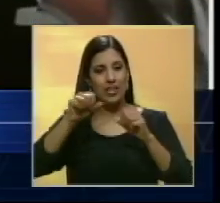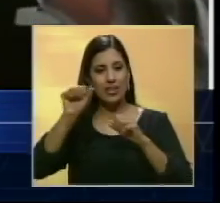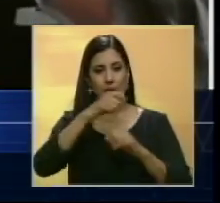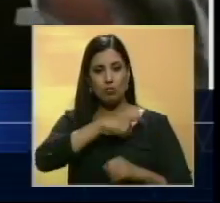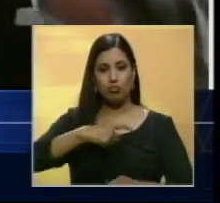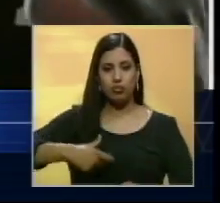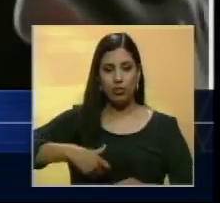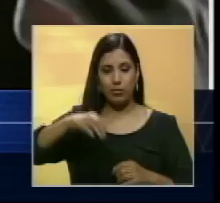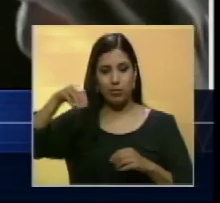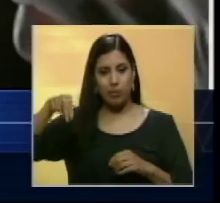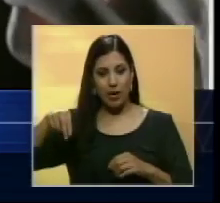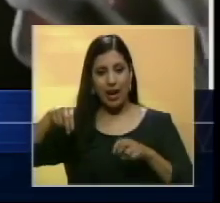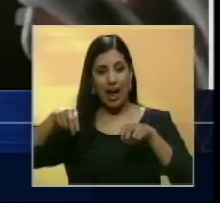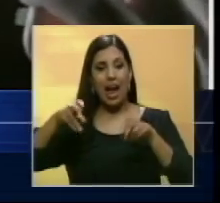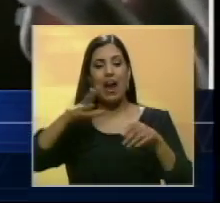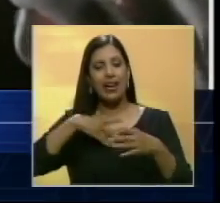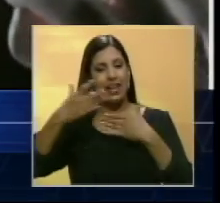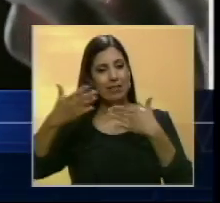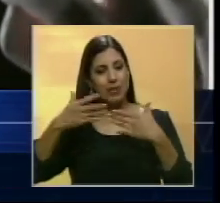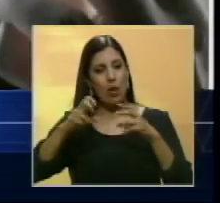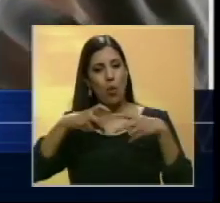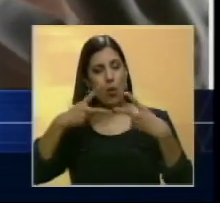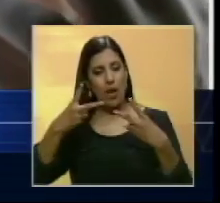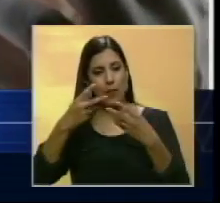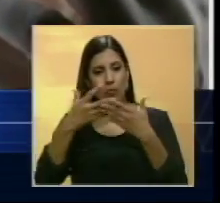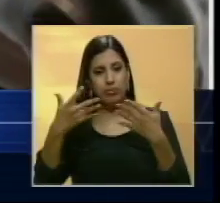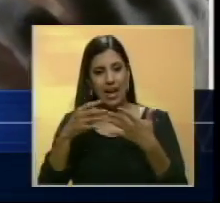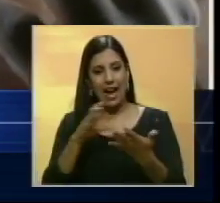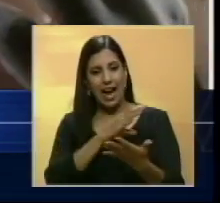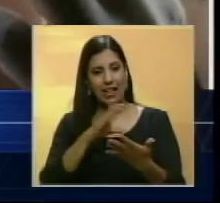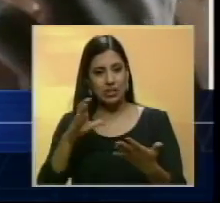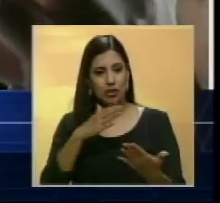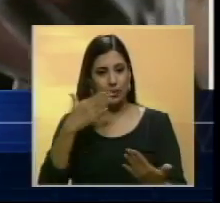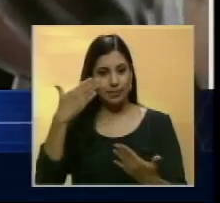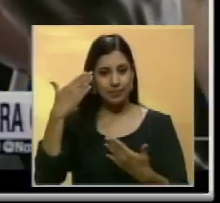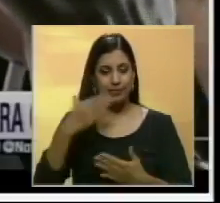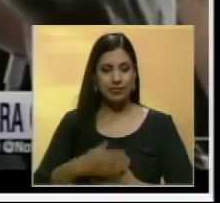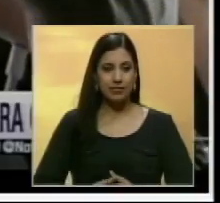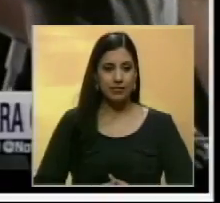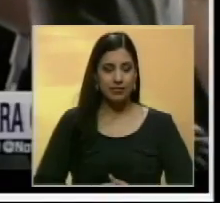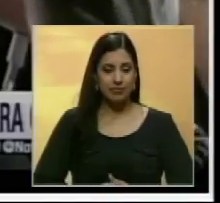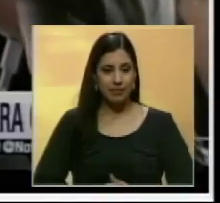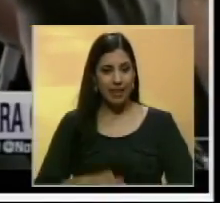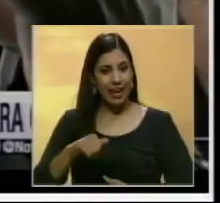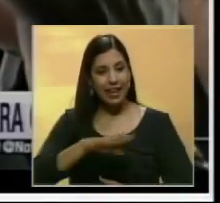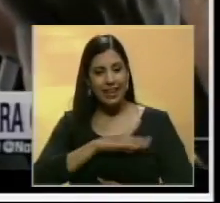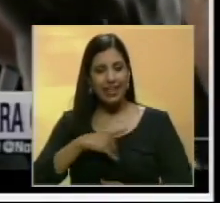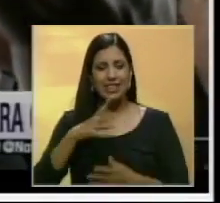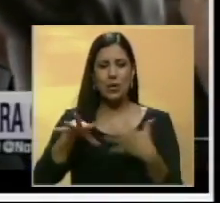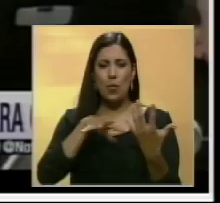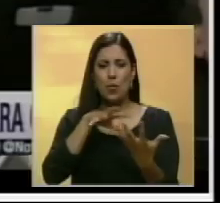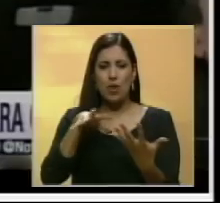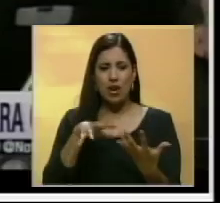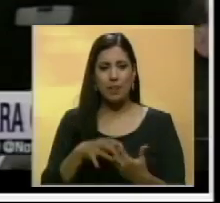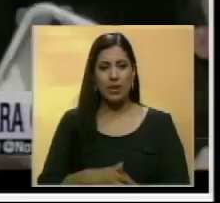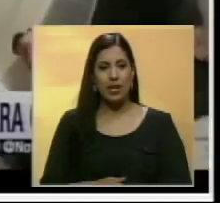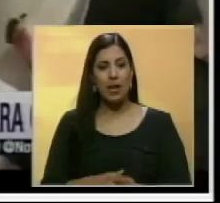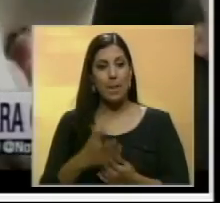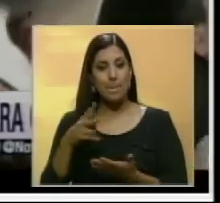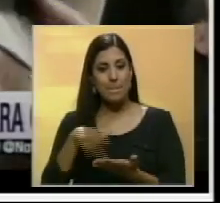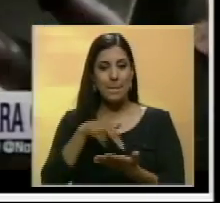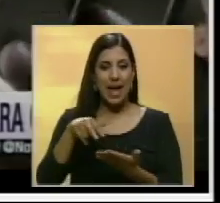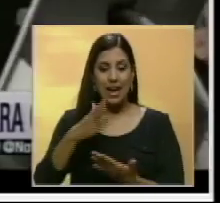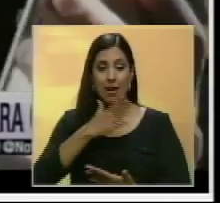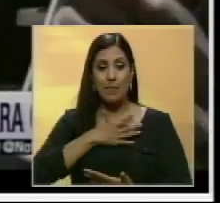un vehículo, Nacho se animó a convertir una nota en una canción. Este deseo está en estado crítico,